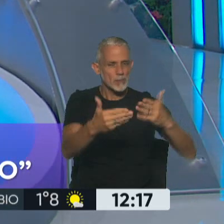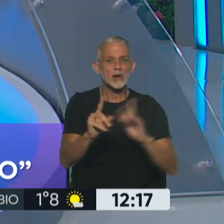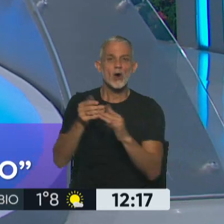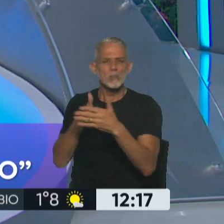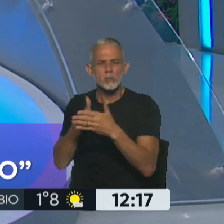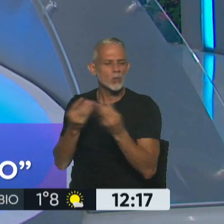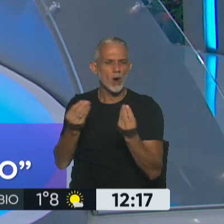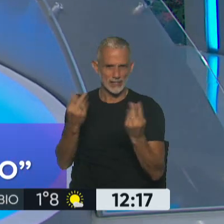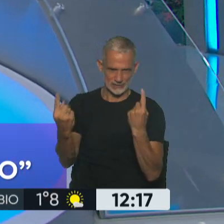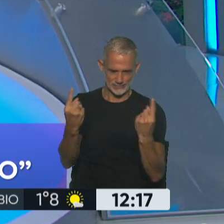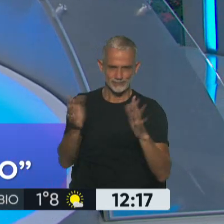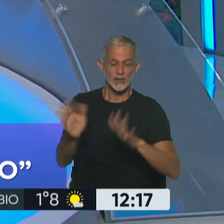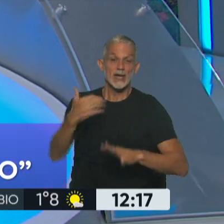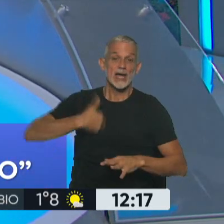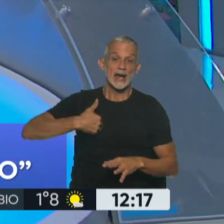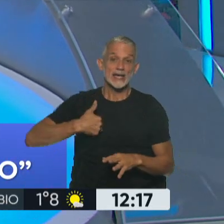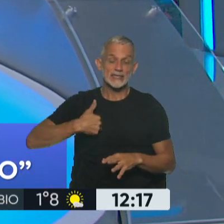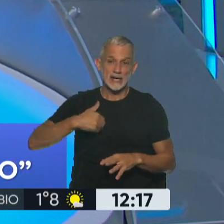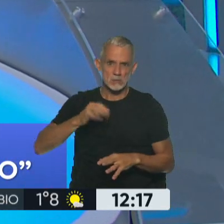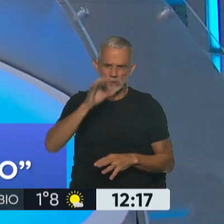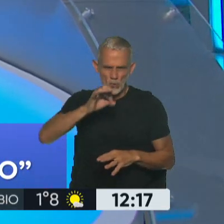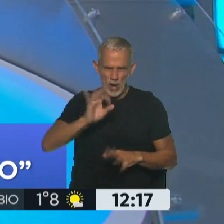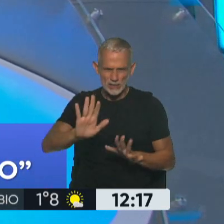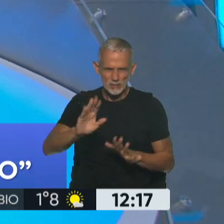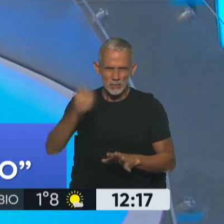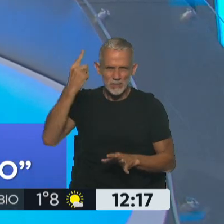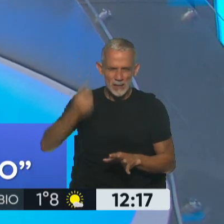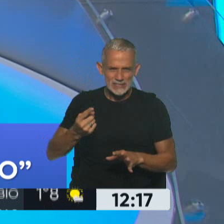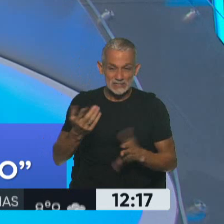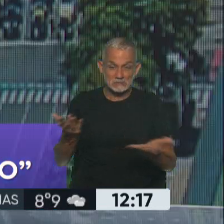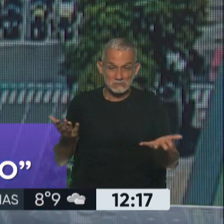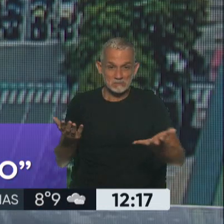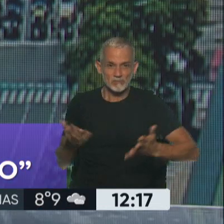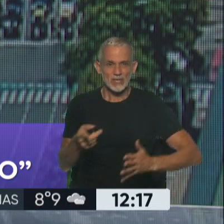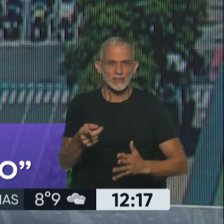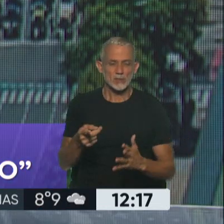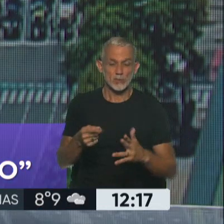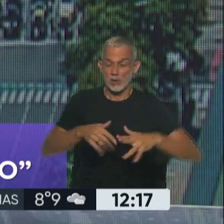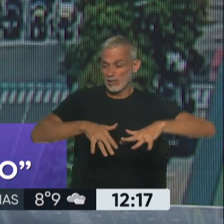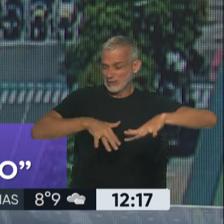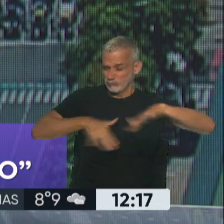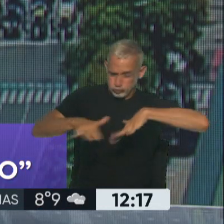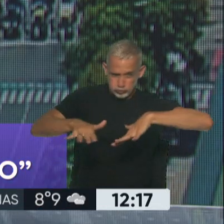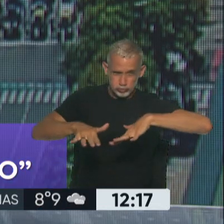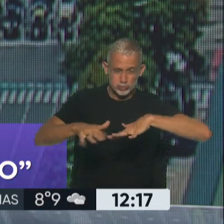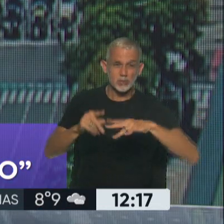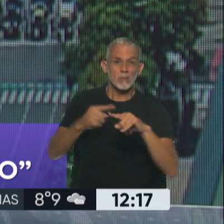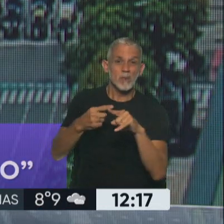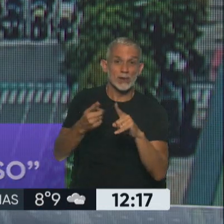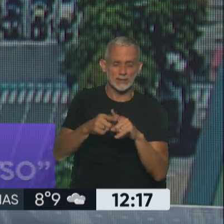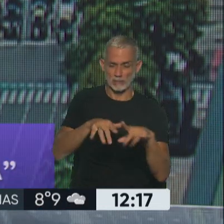que la Argentina nunca pasó un momento como este en términos de un terremoto tan fuerte sobre el sistema